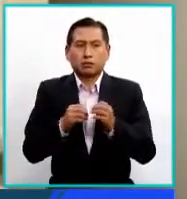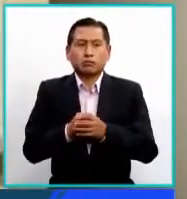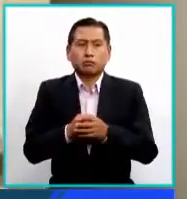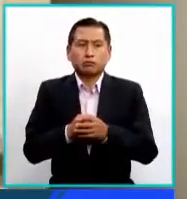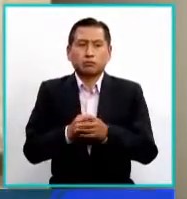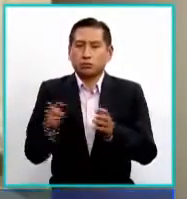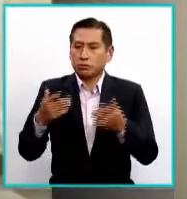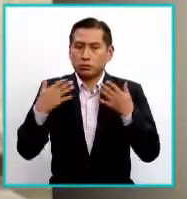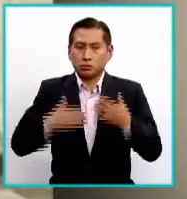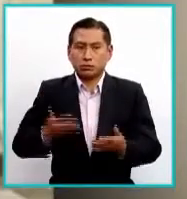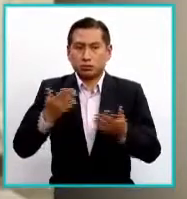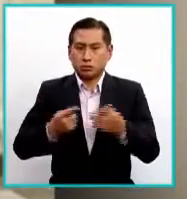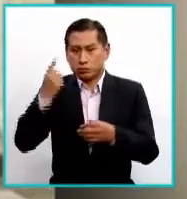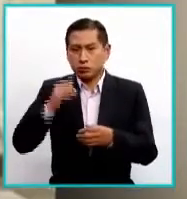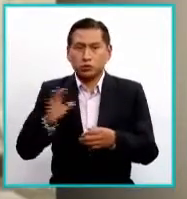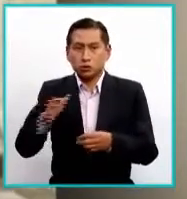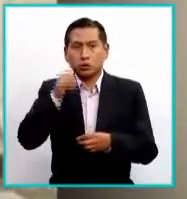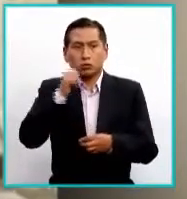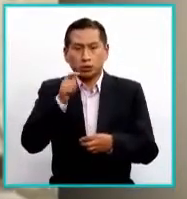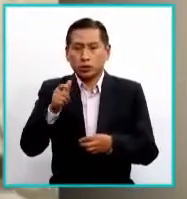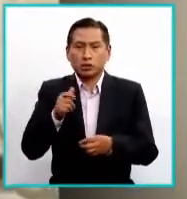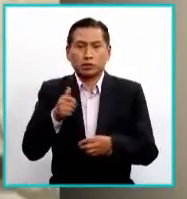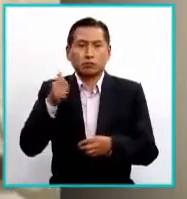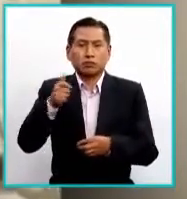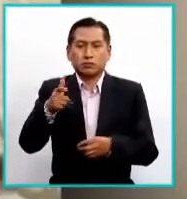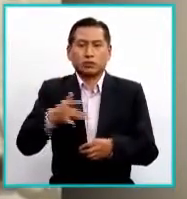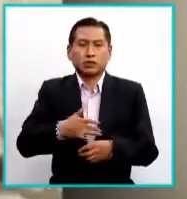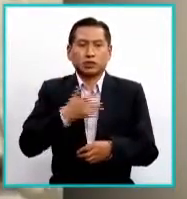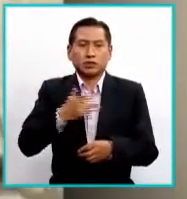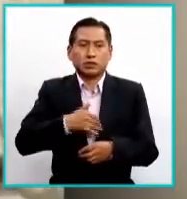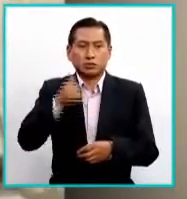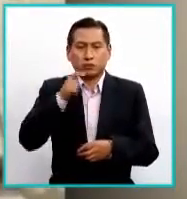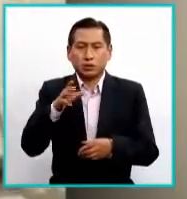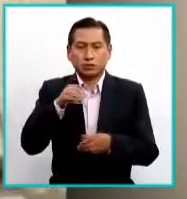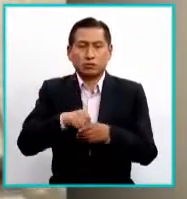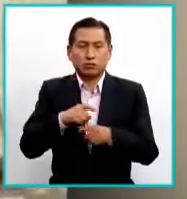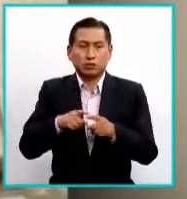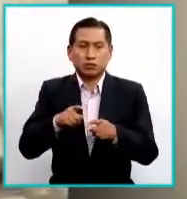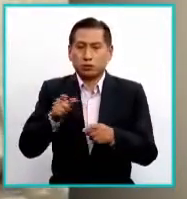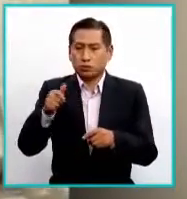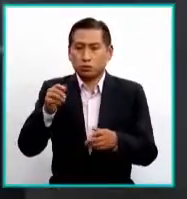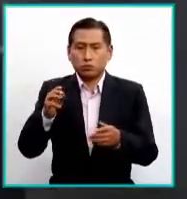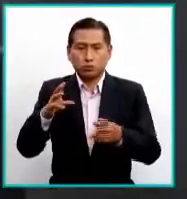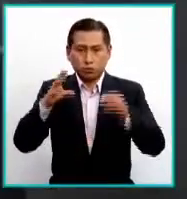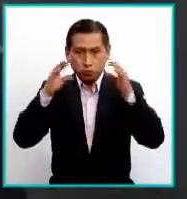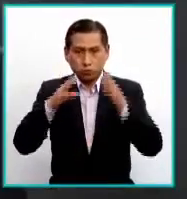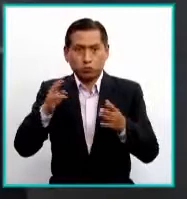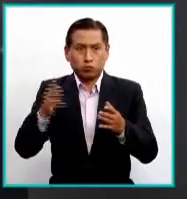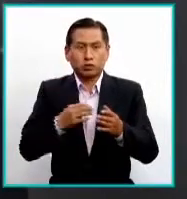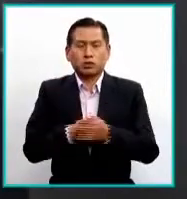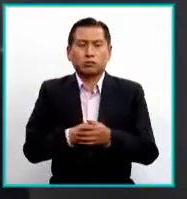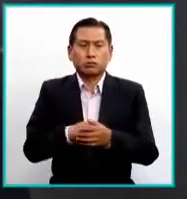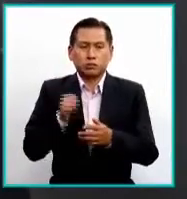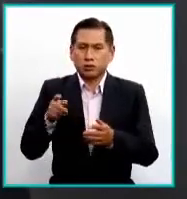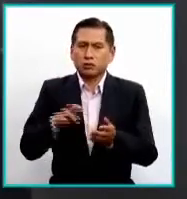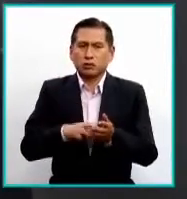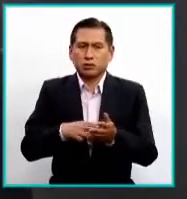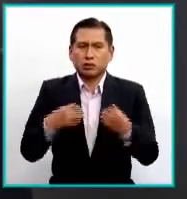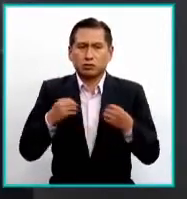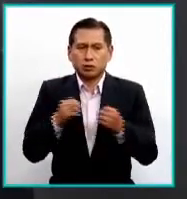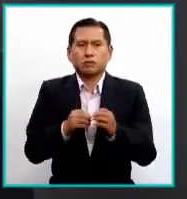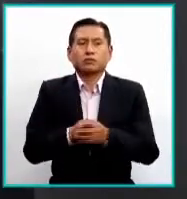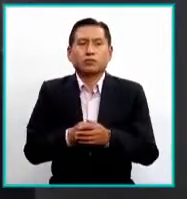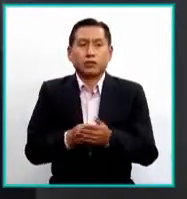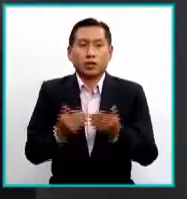un vestuario pensado para mujer desde la perspectiva femenina, pero para música de maestro. Exacto, es re loco eso, digamos,